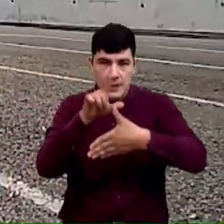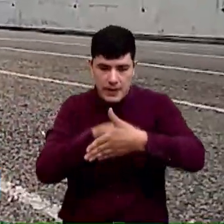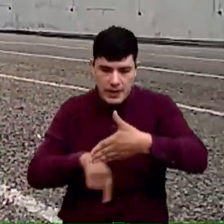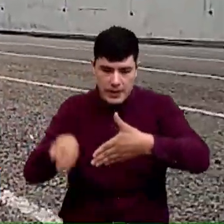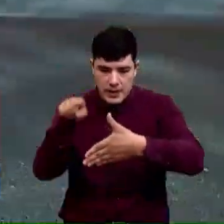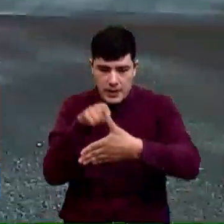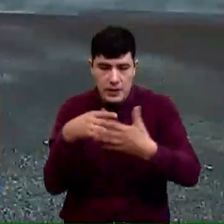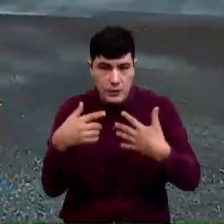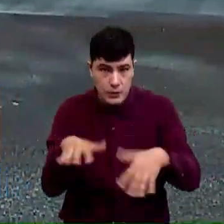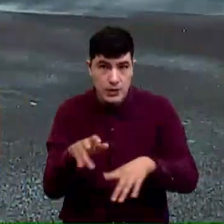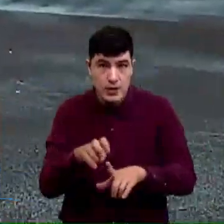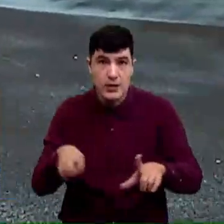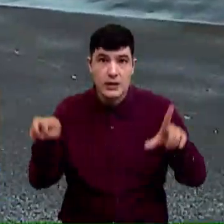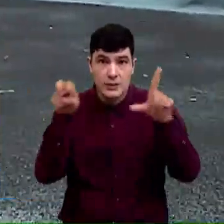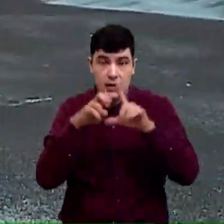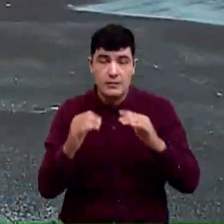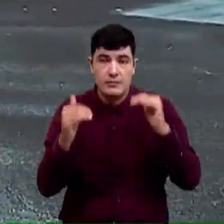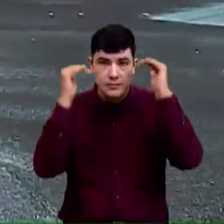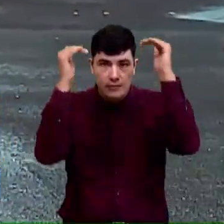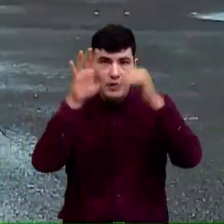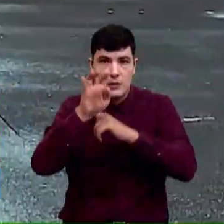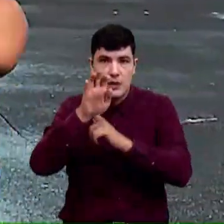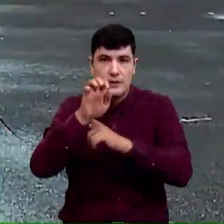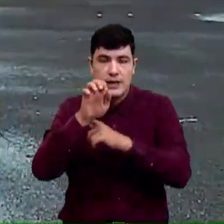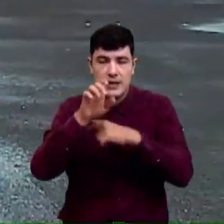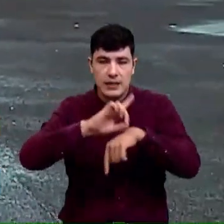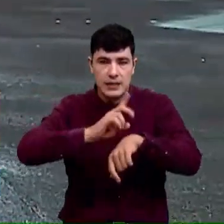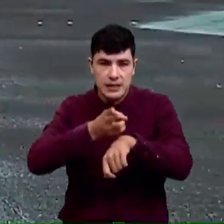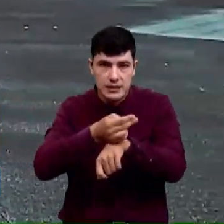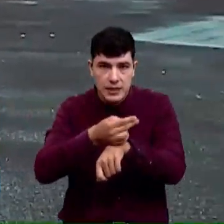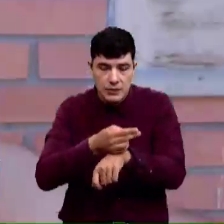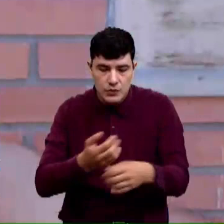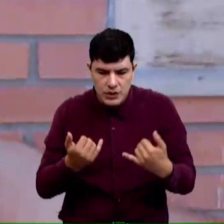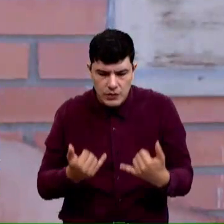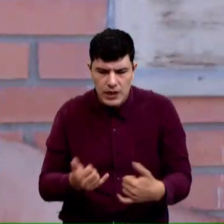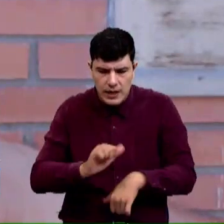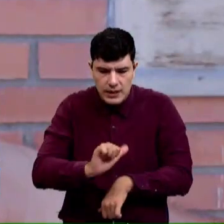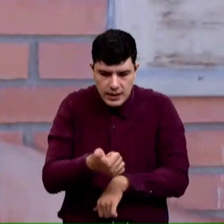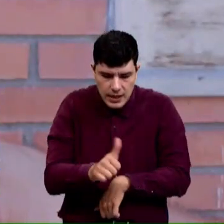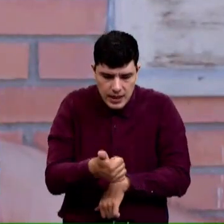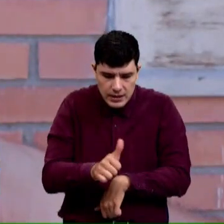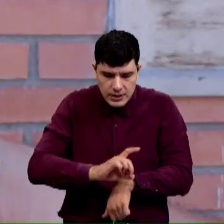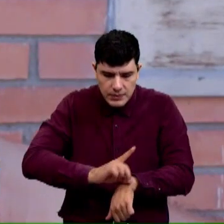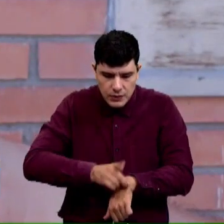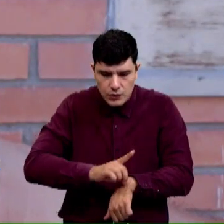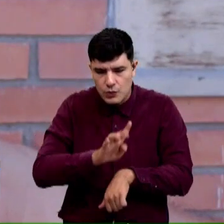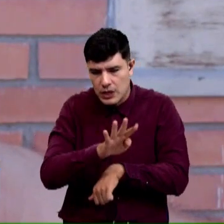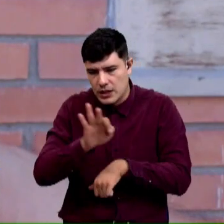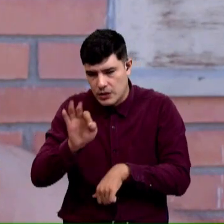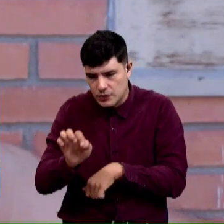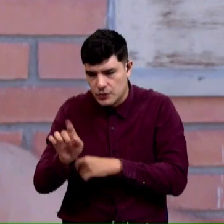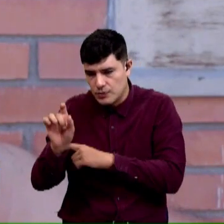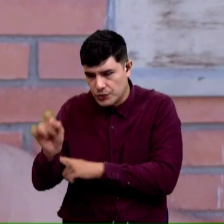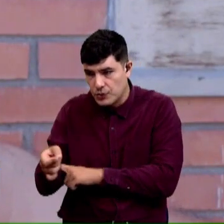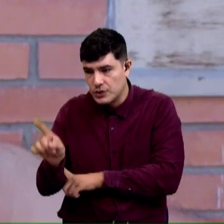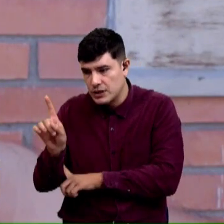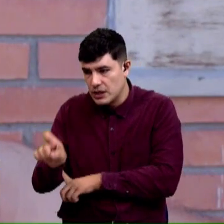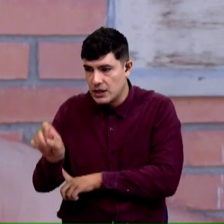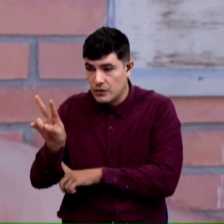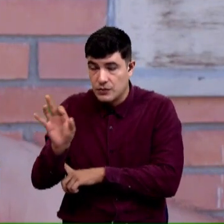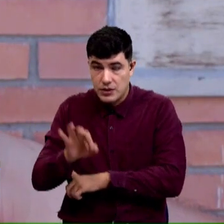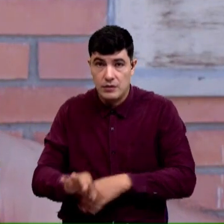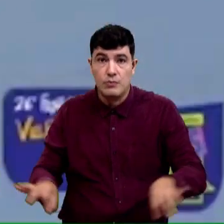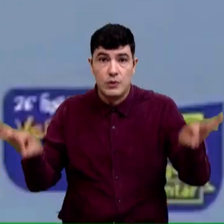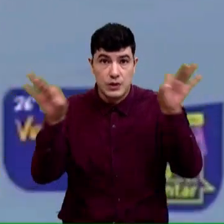bueno, la mejoré también, mejoré 9 segundos, ya la llevo en 10 minutos 48.62, que es algo muy importante para mí,